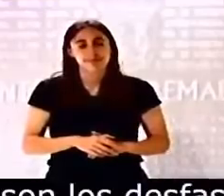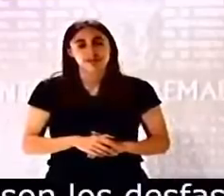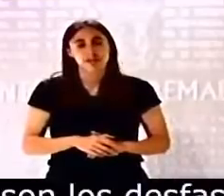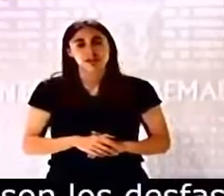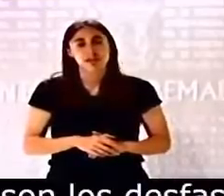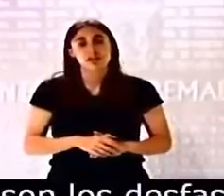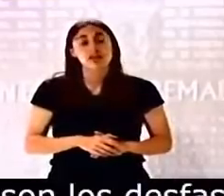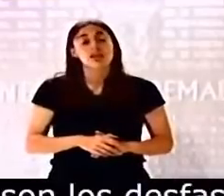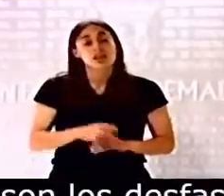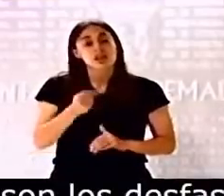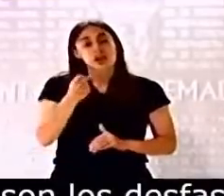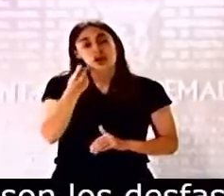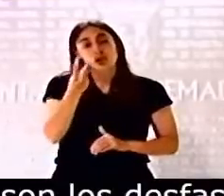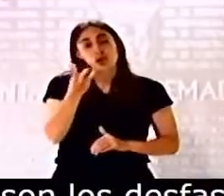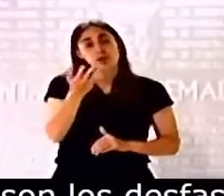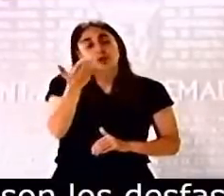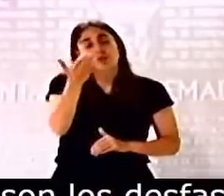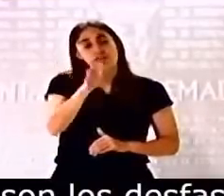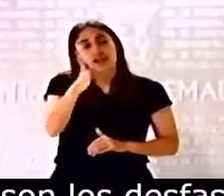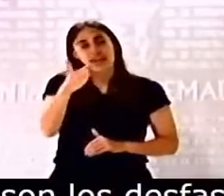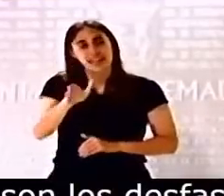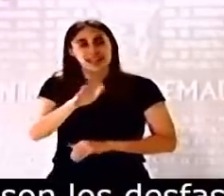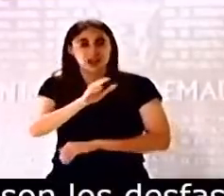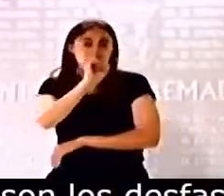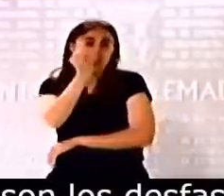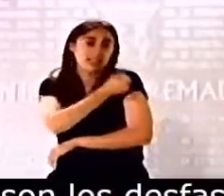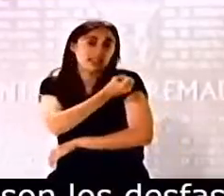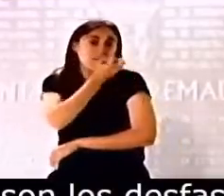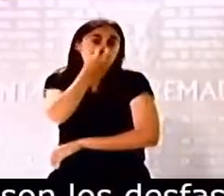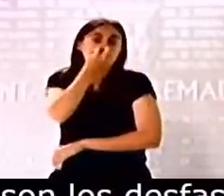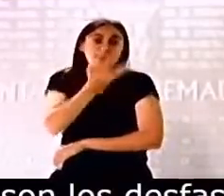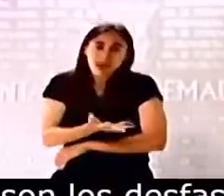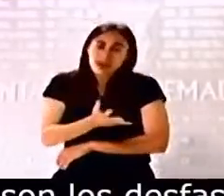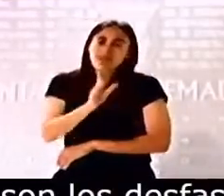registrados los fallecidos que están registrados en el sistema? Sí.